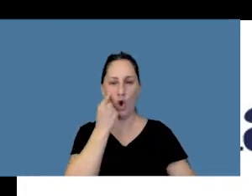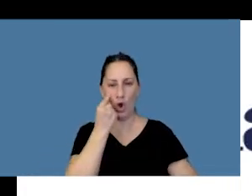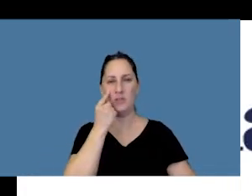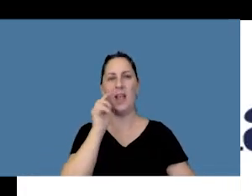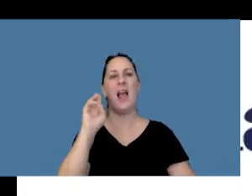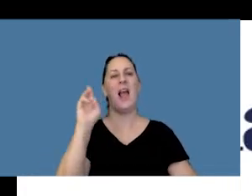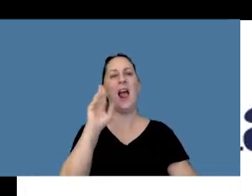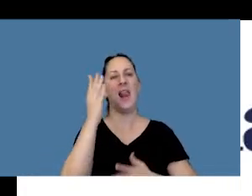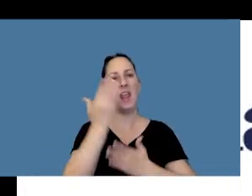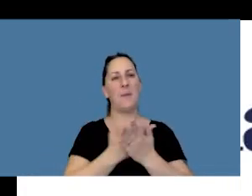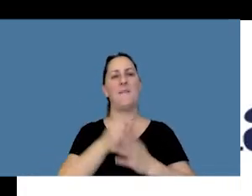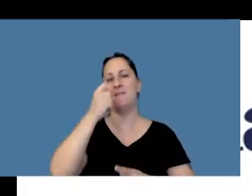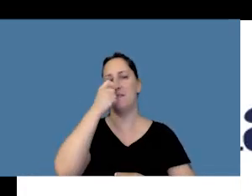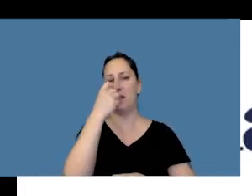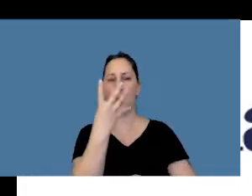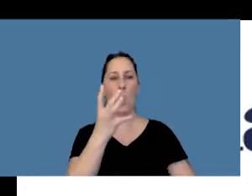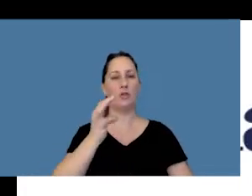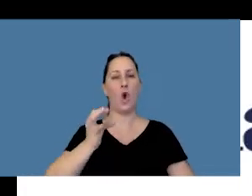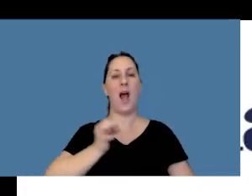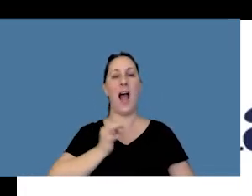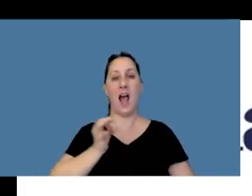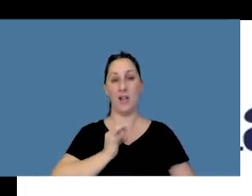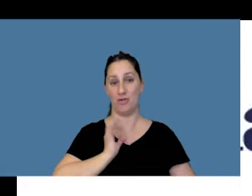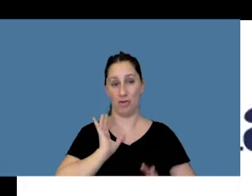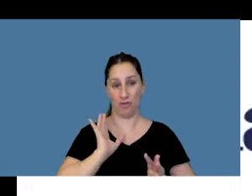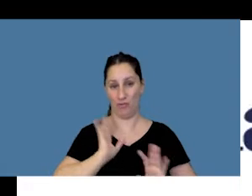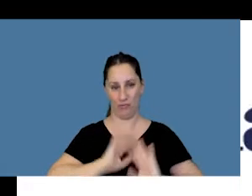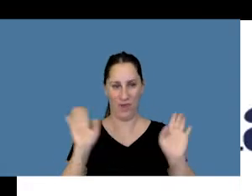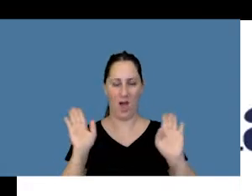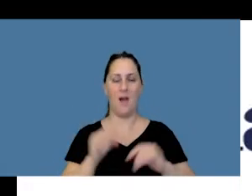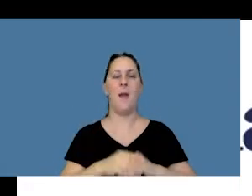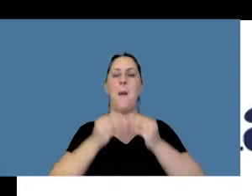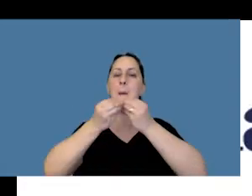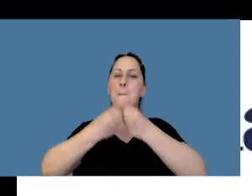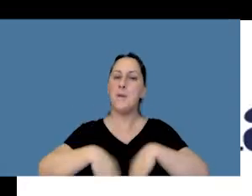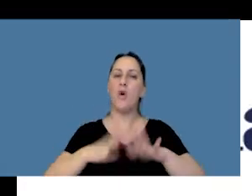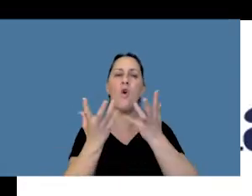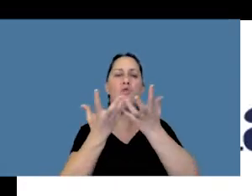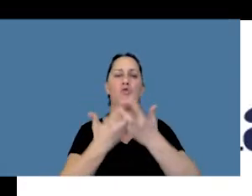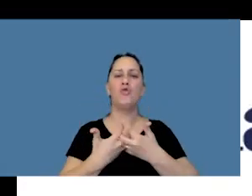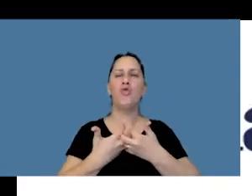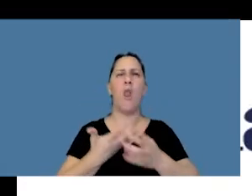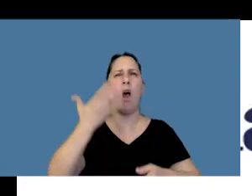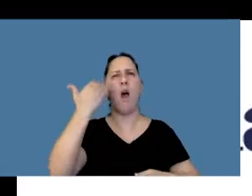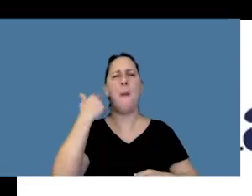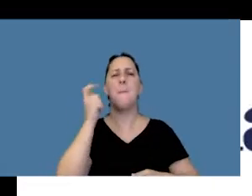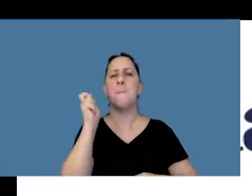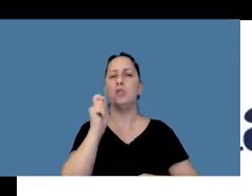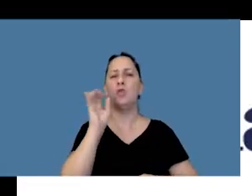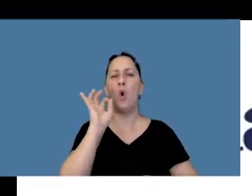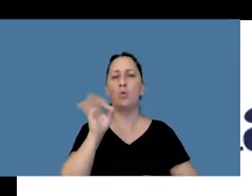ya está cumpliendo 24 años en la calle. Justamente comenzó a regir a partir del mes de octubre